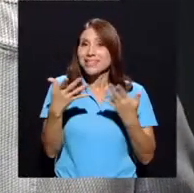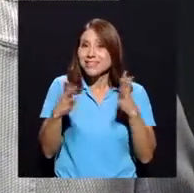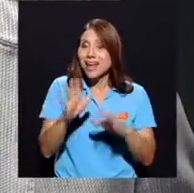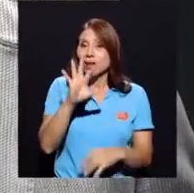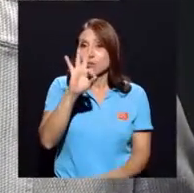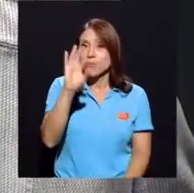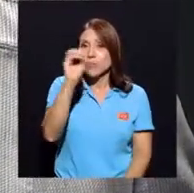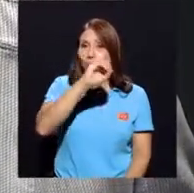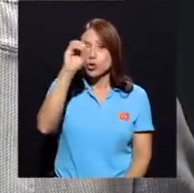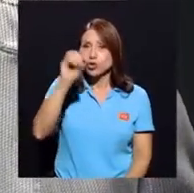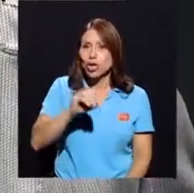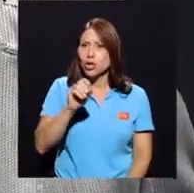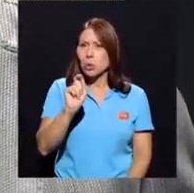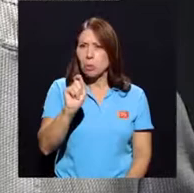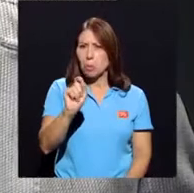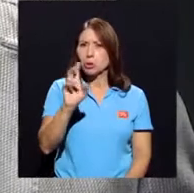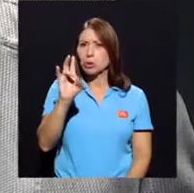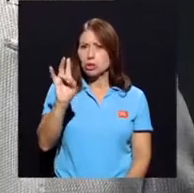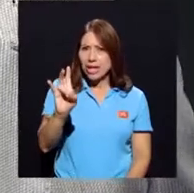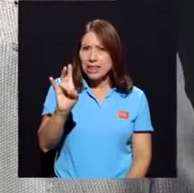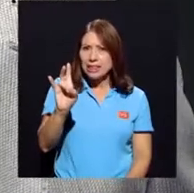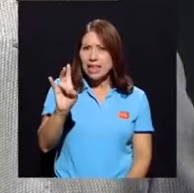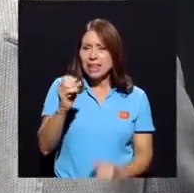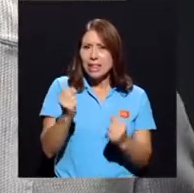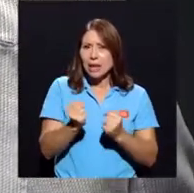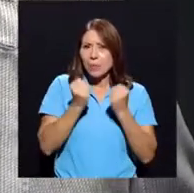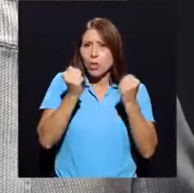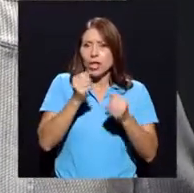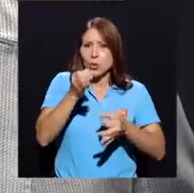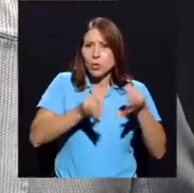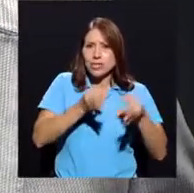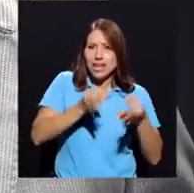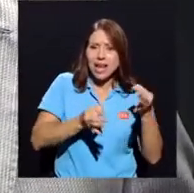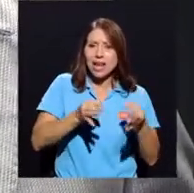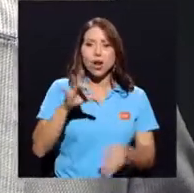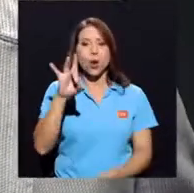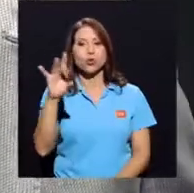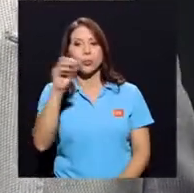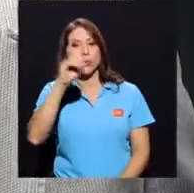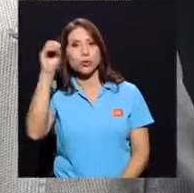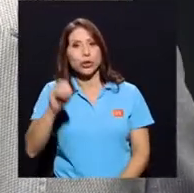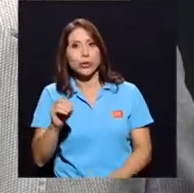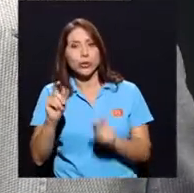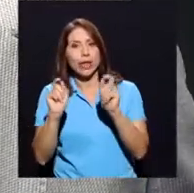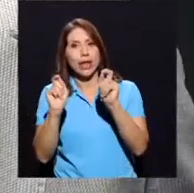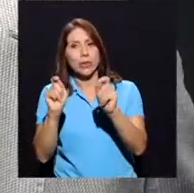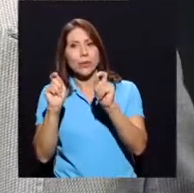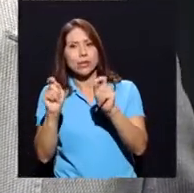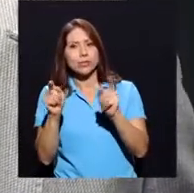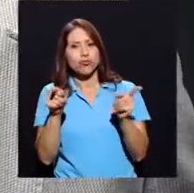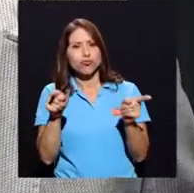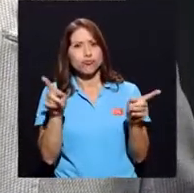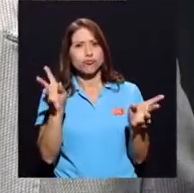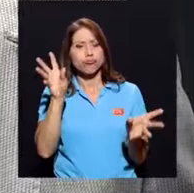9% punto 7 del poder judicial y 8 el de la educación éste